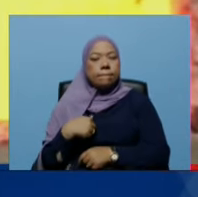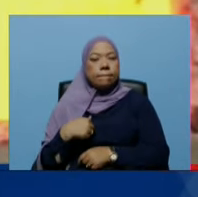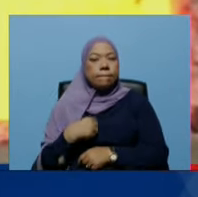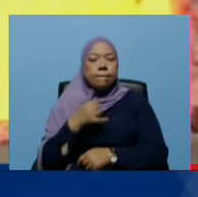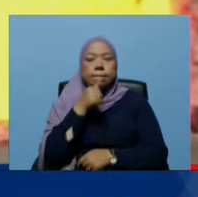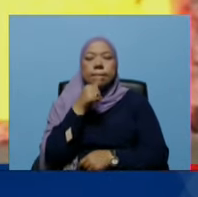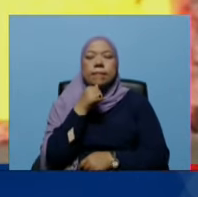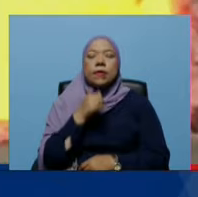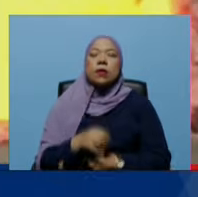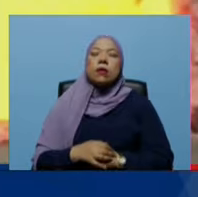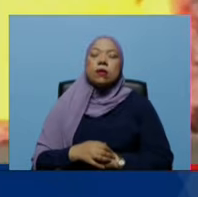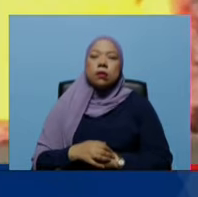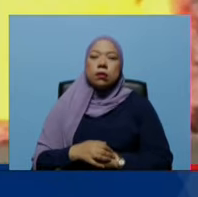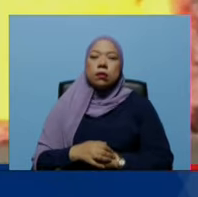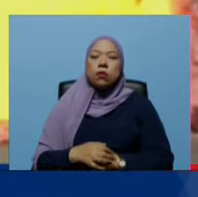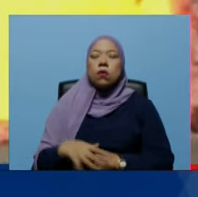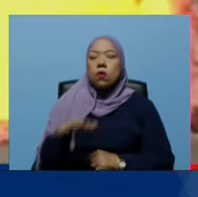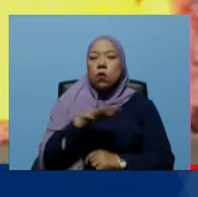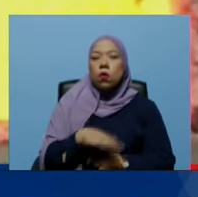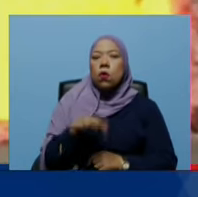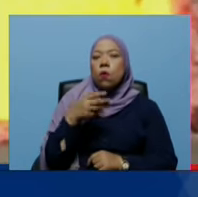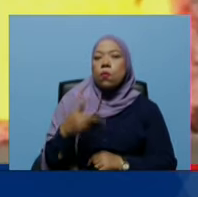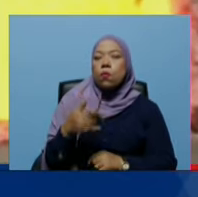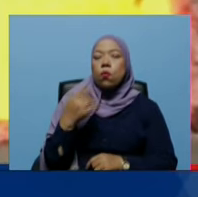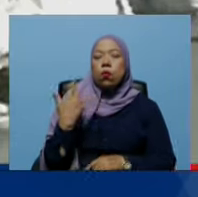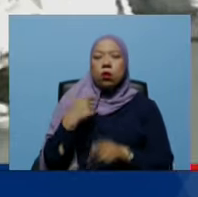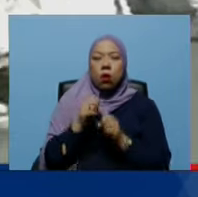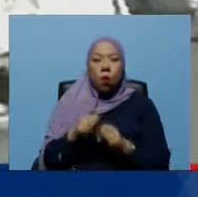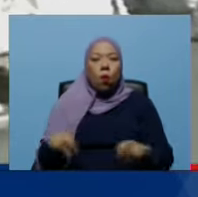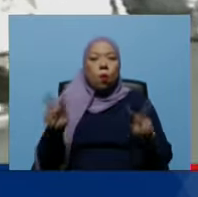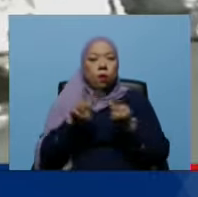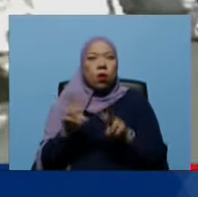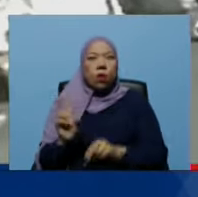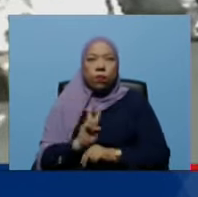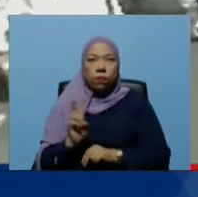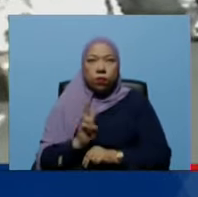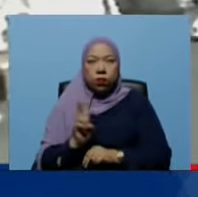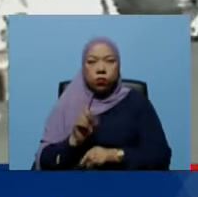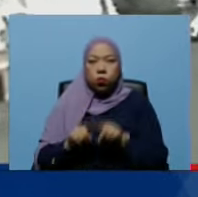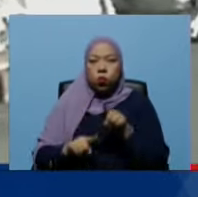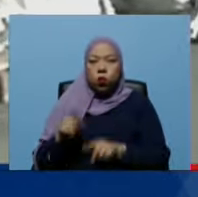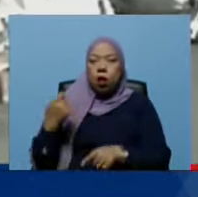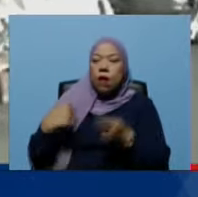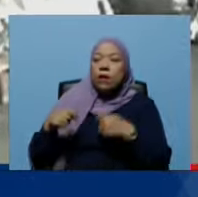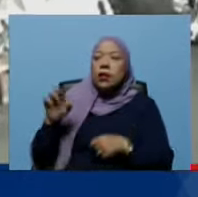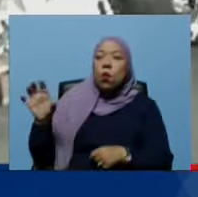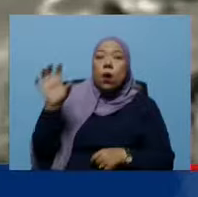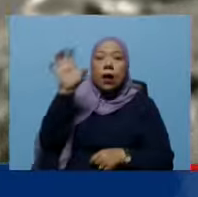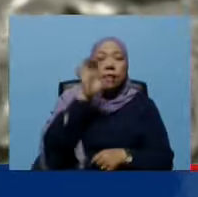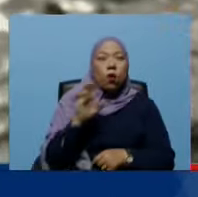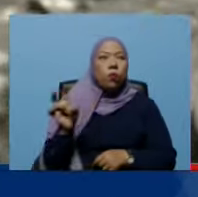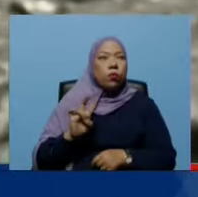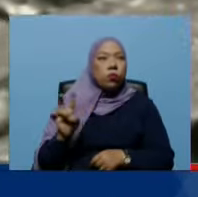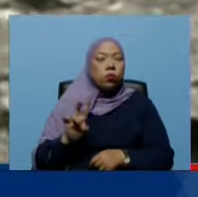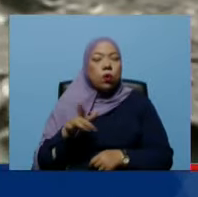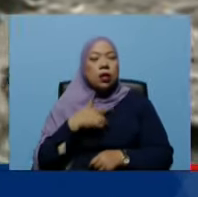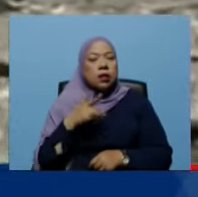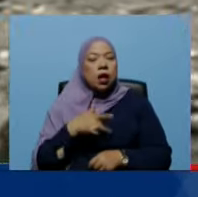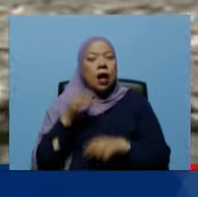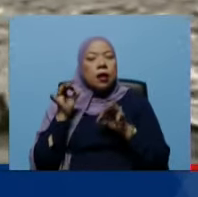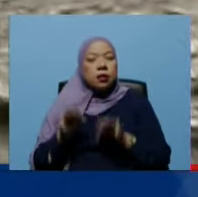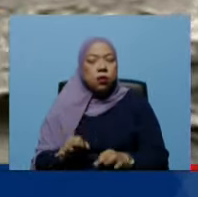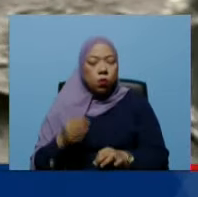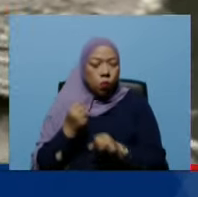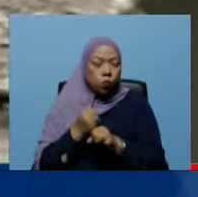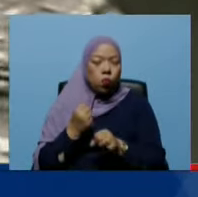bueno, un espacio importante para el valor agregado venezolano y para las exportaciones venezolanas. Estoy seguro que